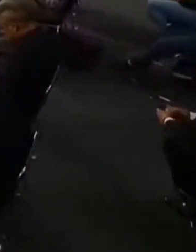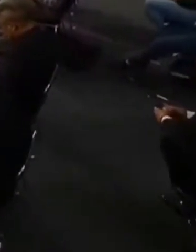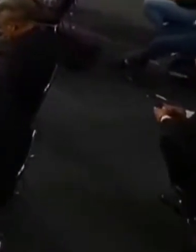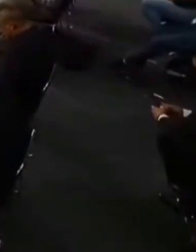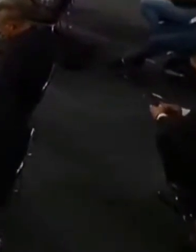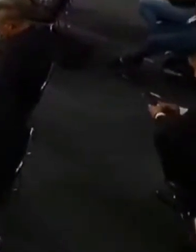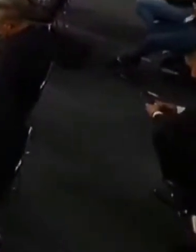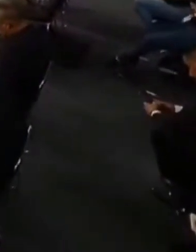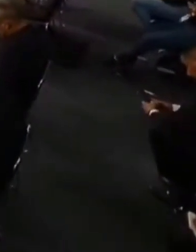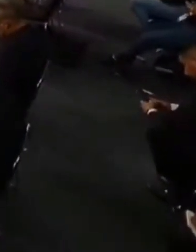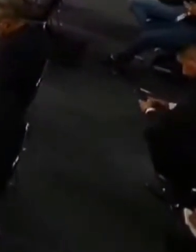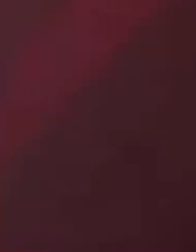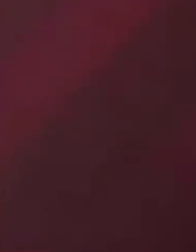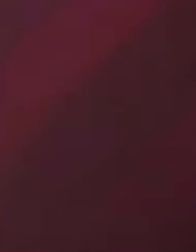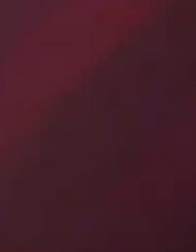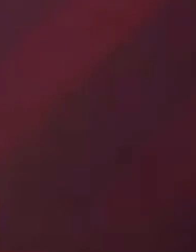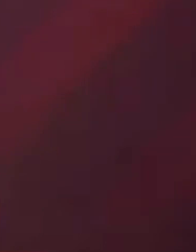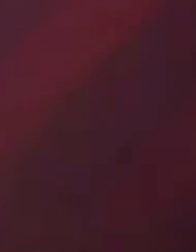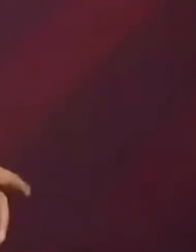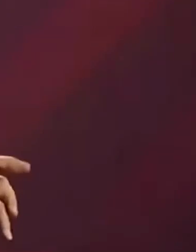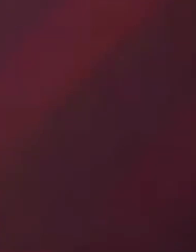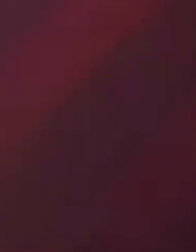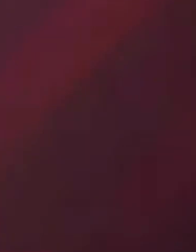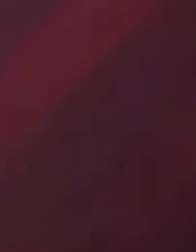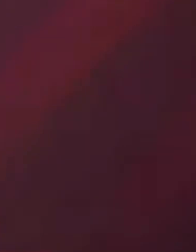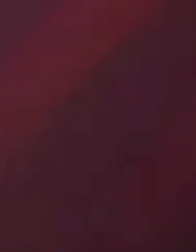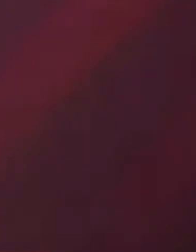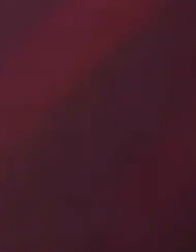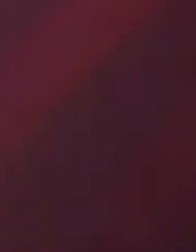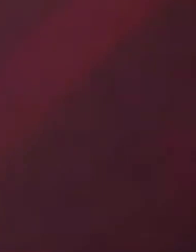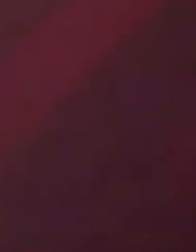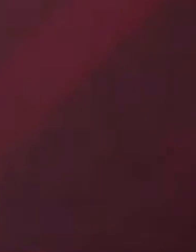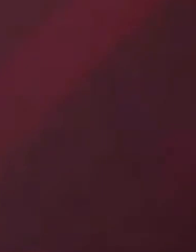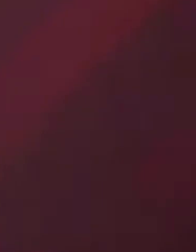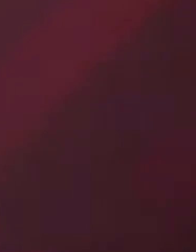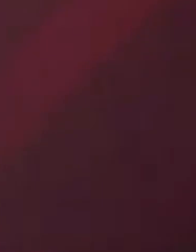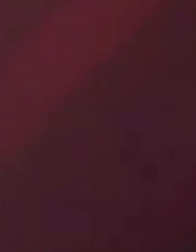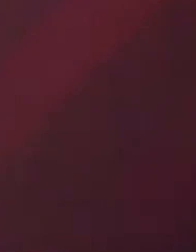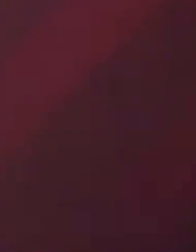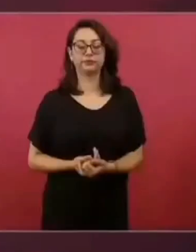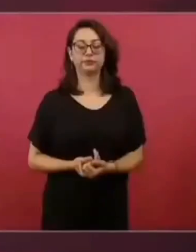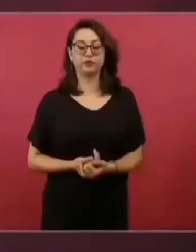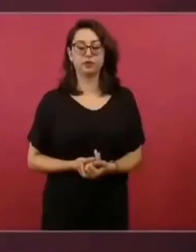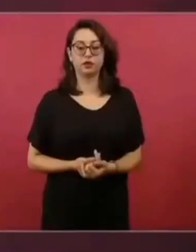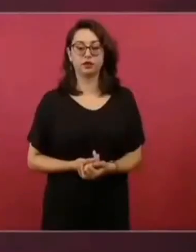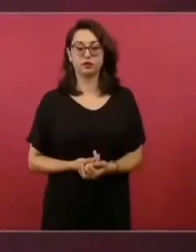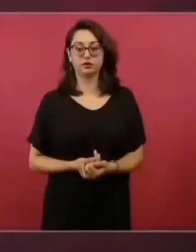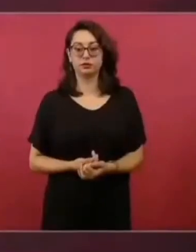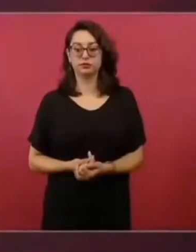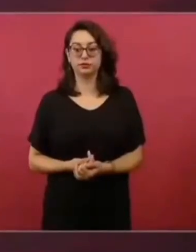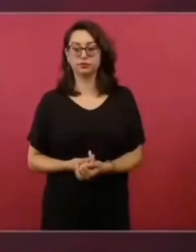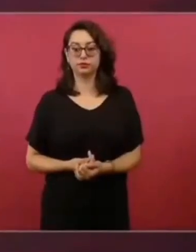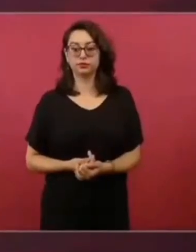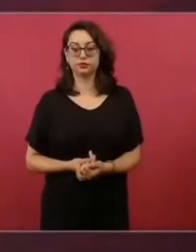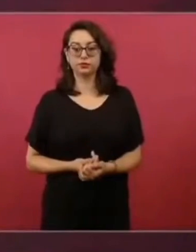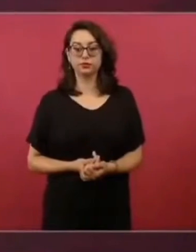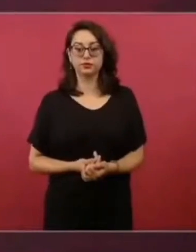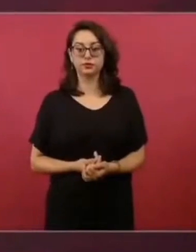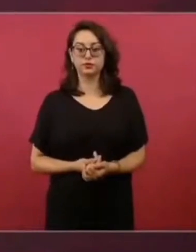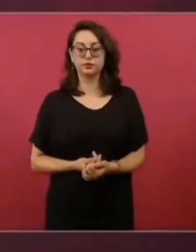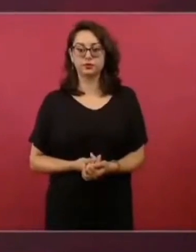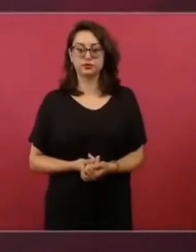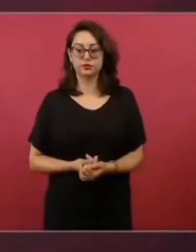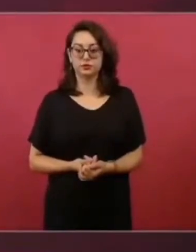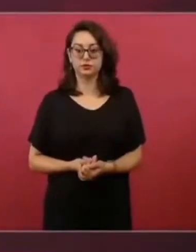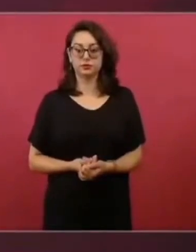de homicidios en Michoacán, pero al suceder estos hechos